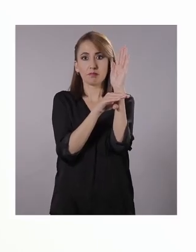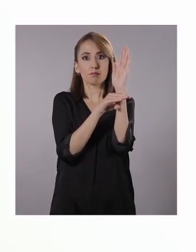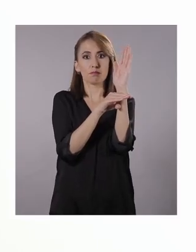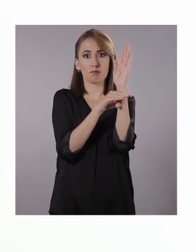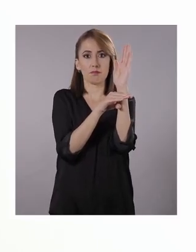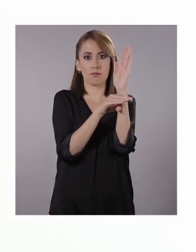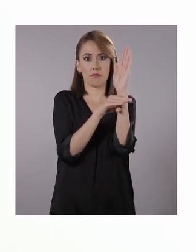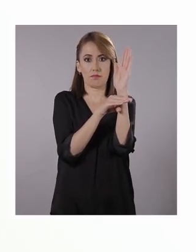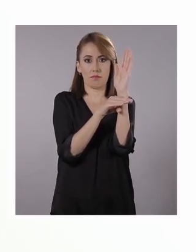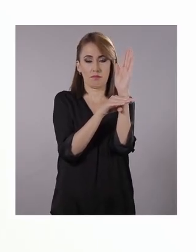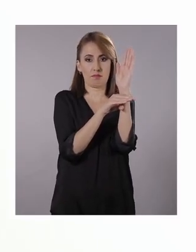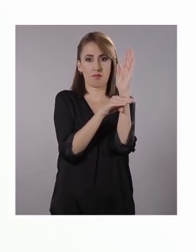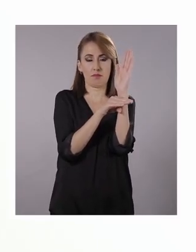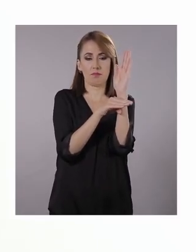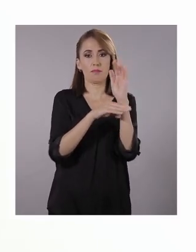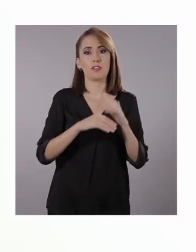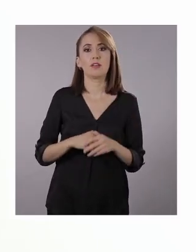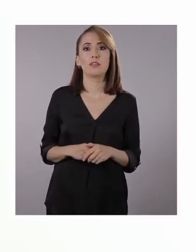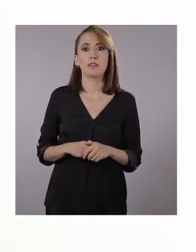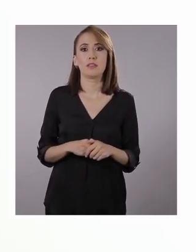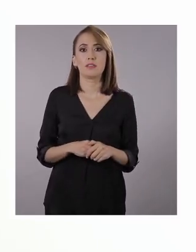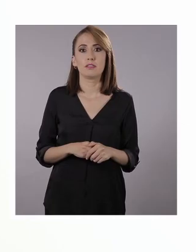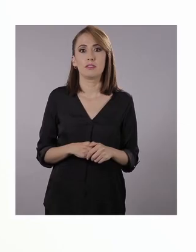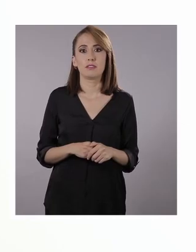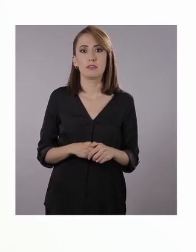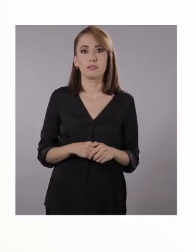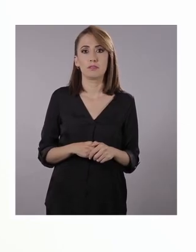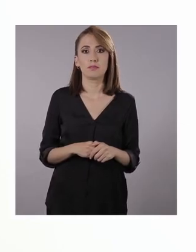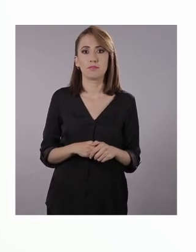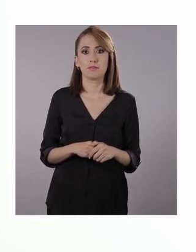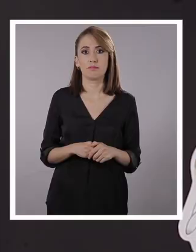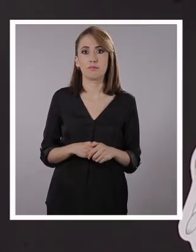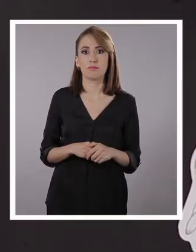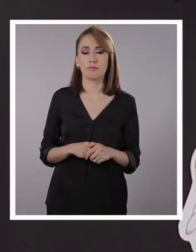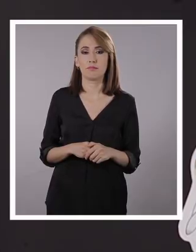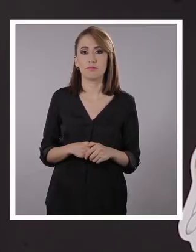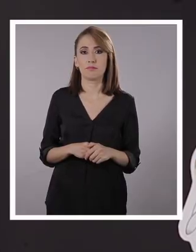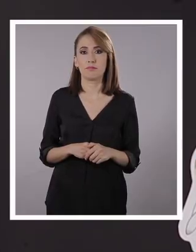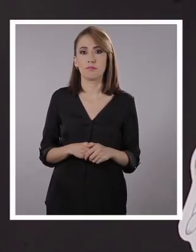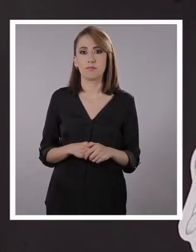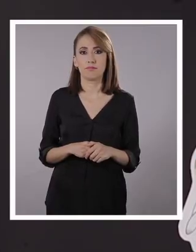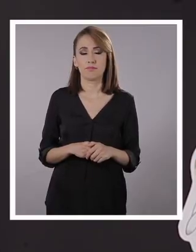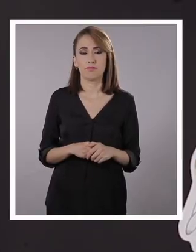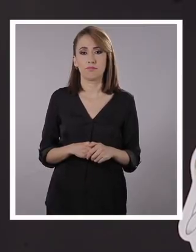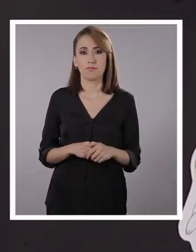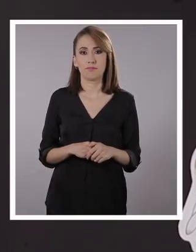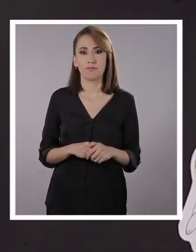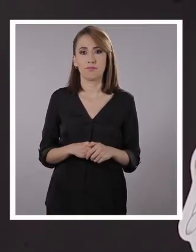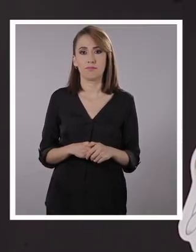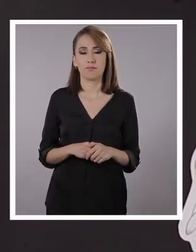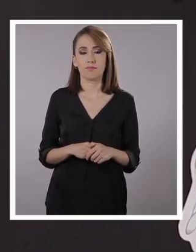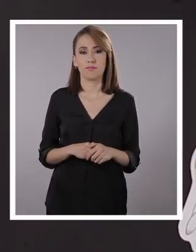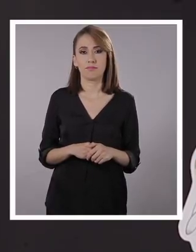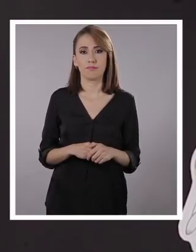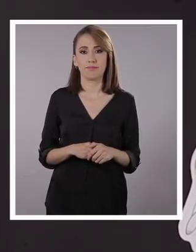Bien, este color está como un poquito opaco, así que ¿qué tal si le damos más vida? Ok.